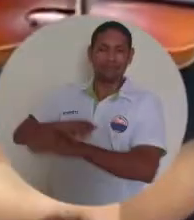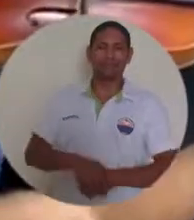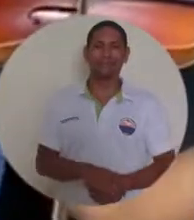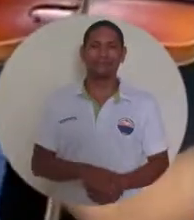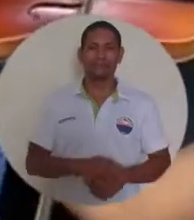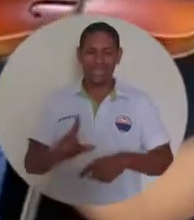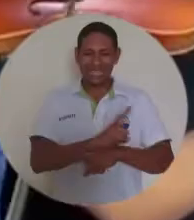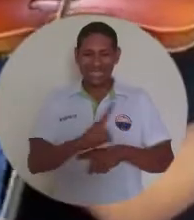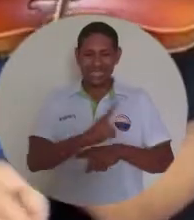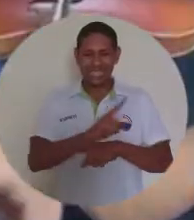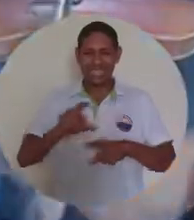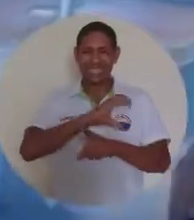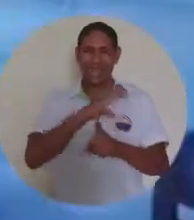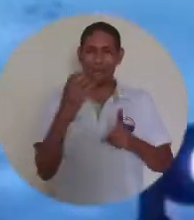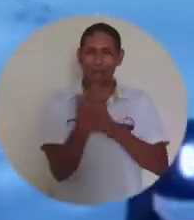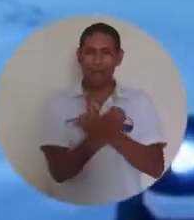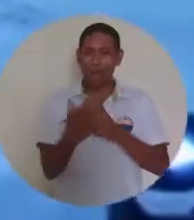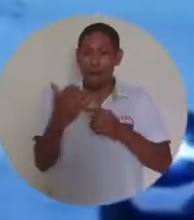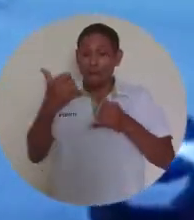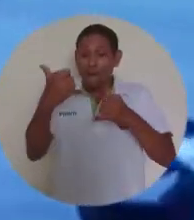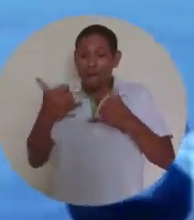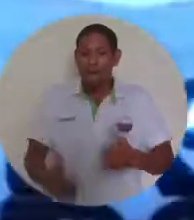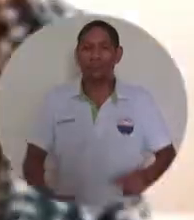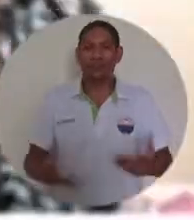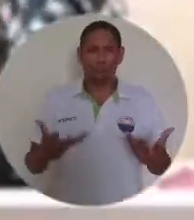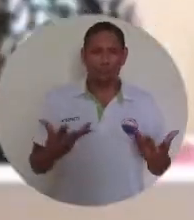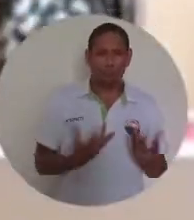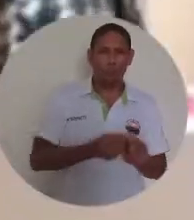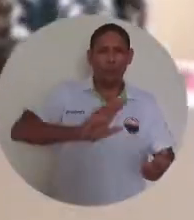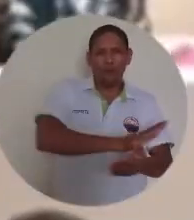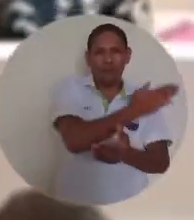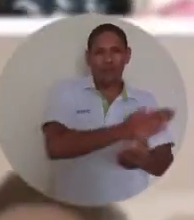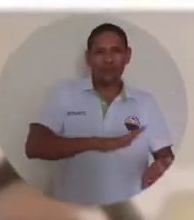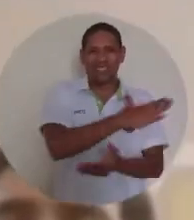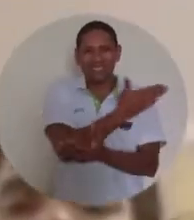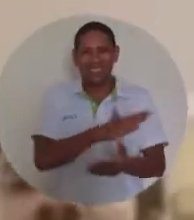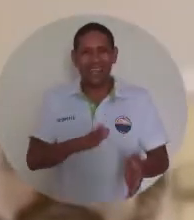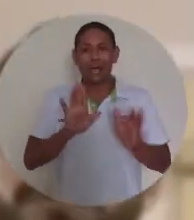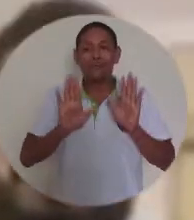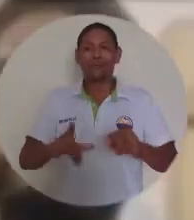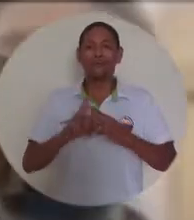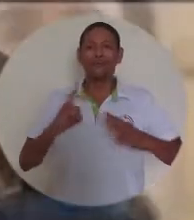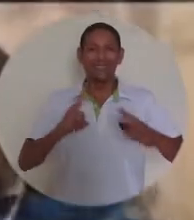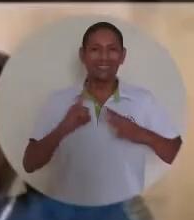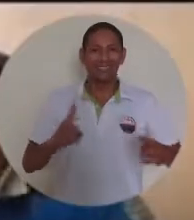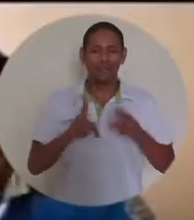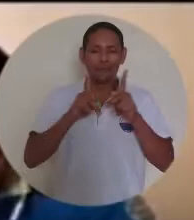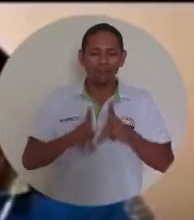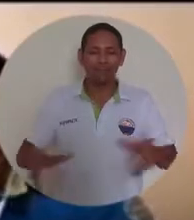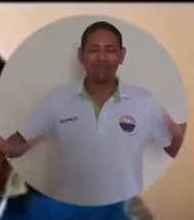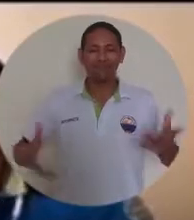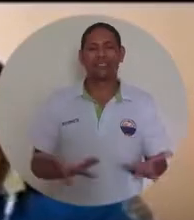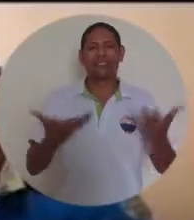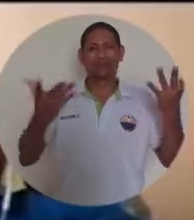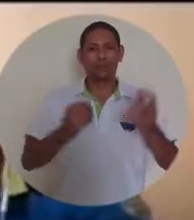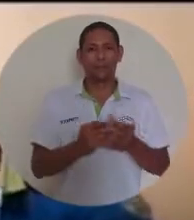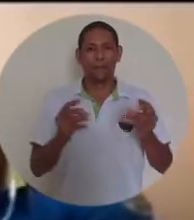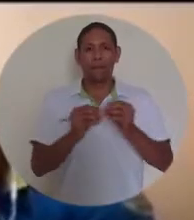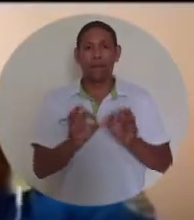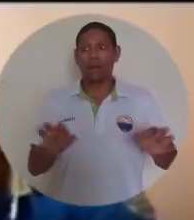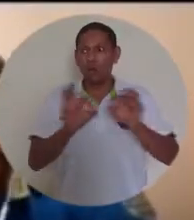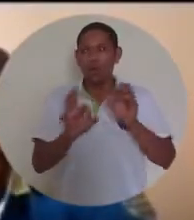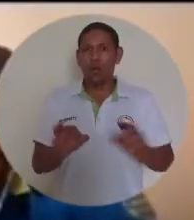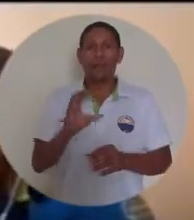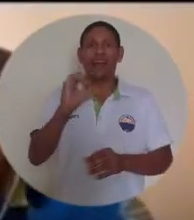se unieron los diferentes grupos musicales de la universidad, en su mayoría conformada por estudiantes. Otro de los momentos significativos fue la aparición